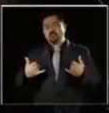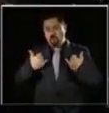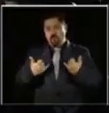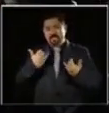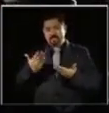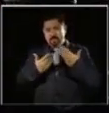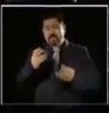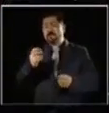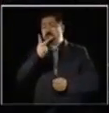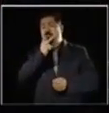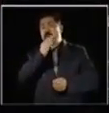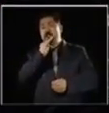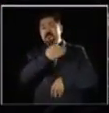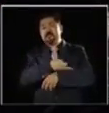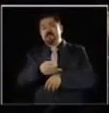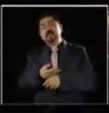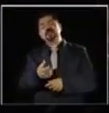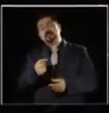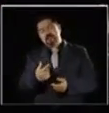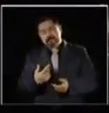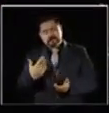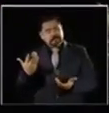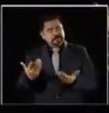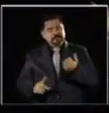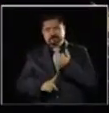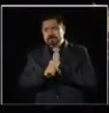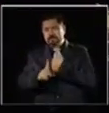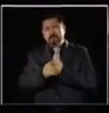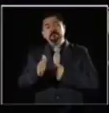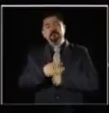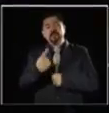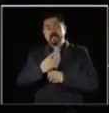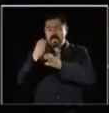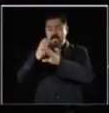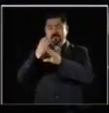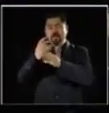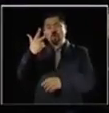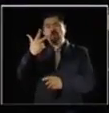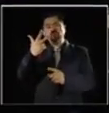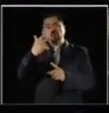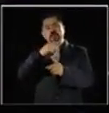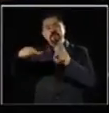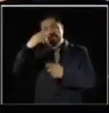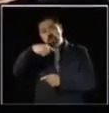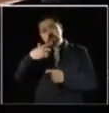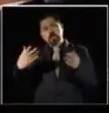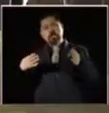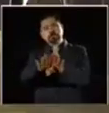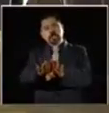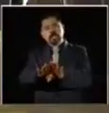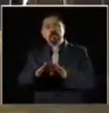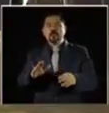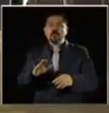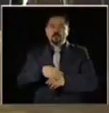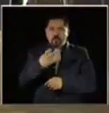de familia porque los camiones llegan hasta las ocho y media y muchas veces ustedes los estudiantes salen a las